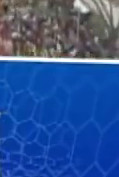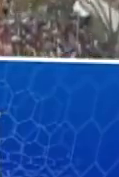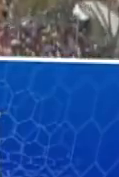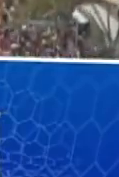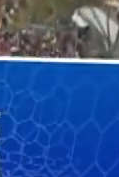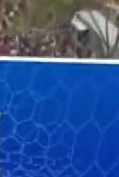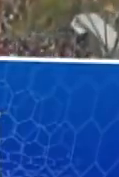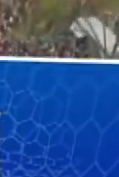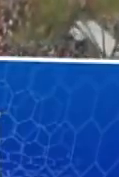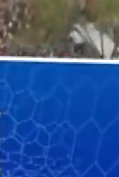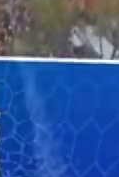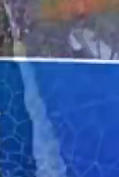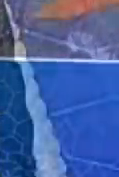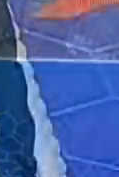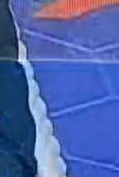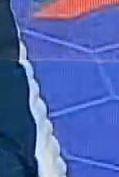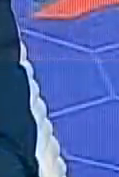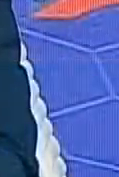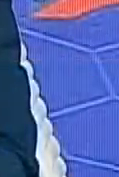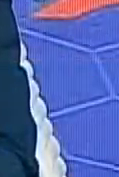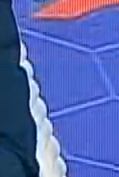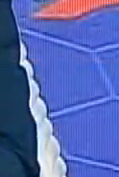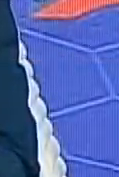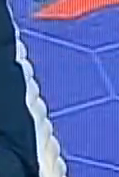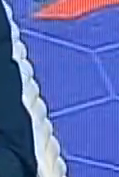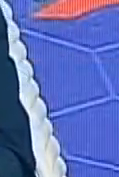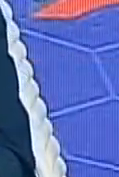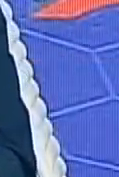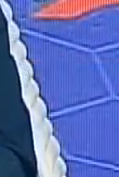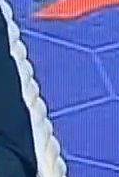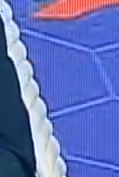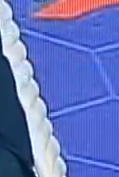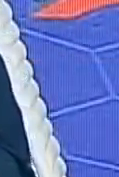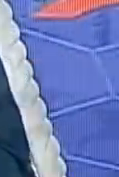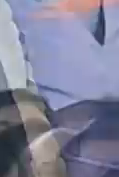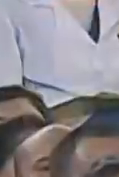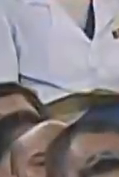la contundente movilización del día de hoy.